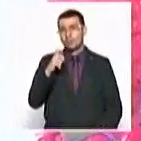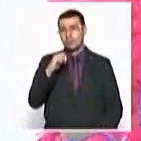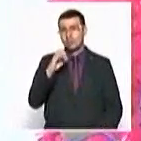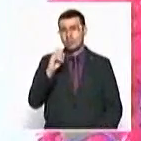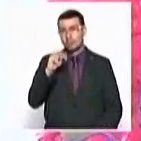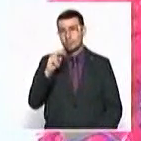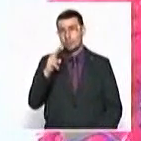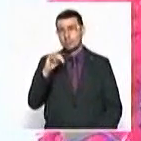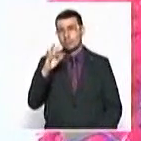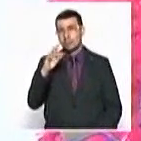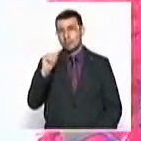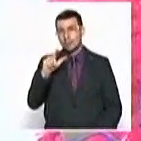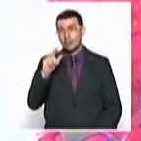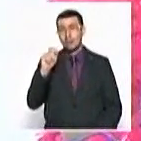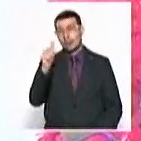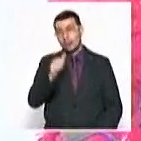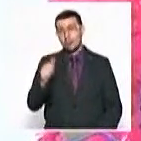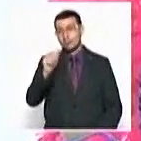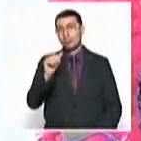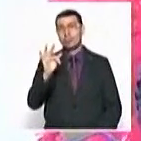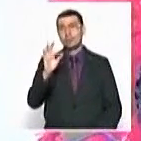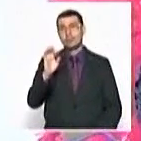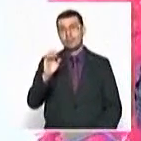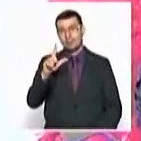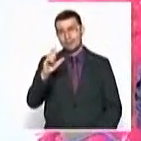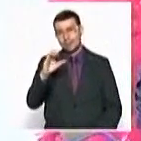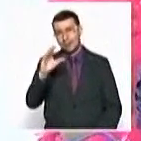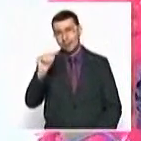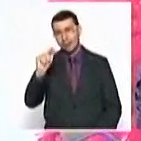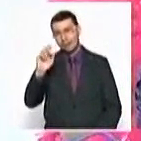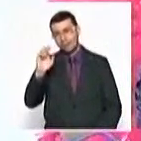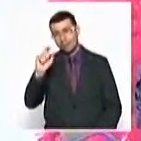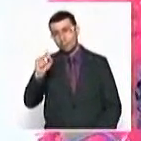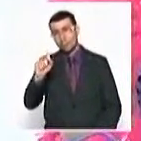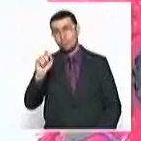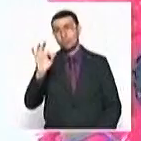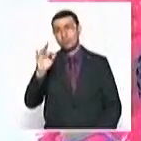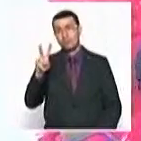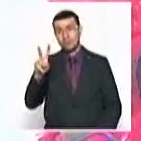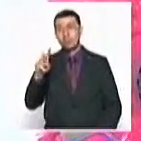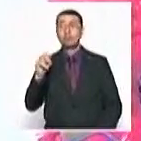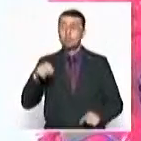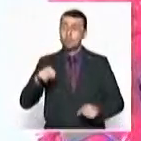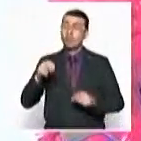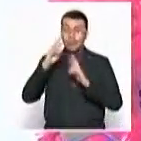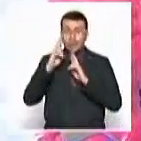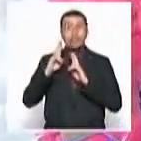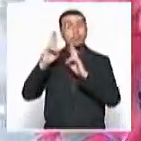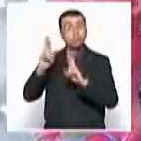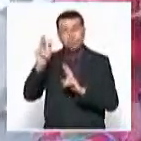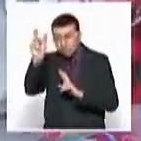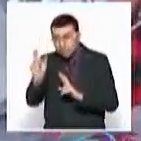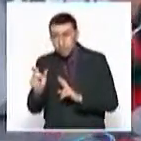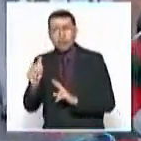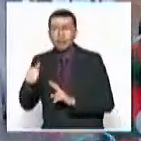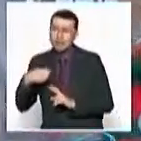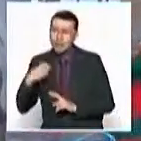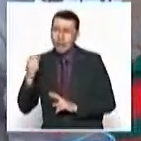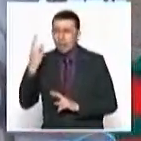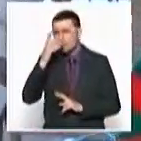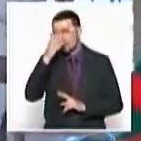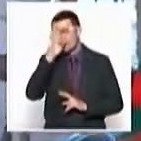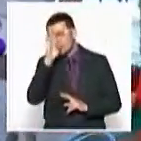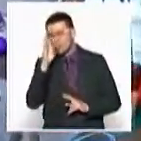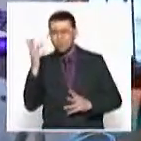conexionvital@telecafe.tv y esos correos nos sirven no solamente para responderle personalmente a alguien que tiene una inquietud, una